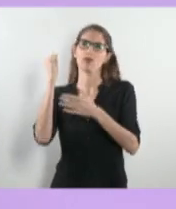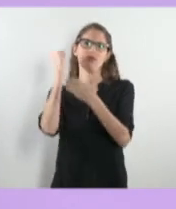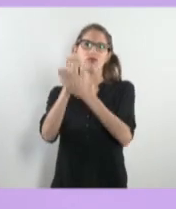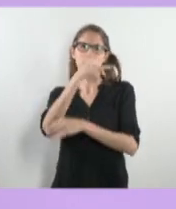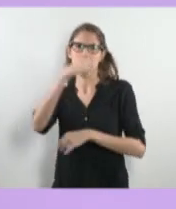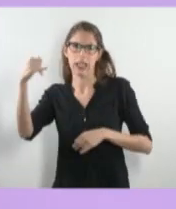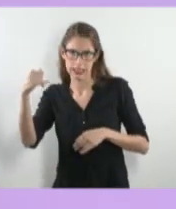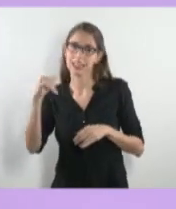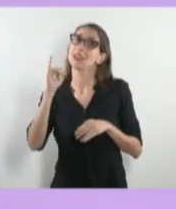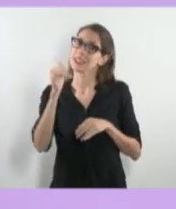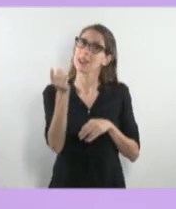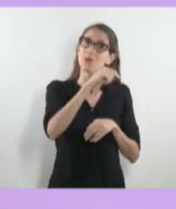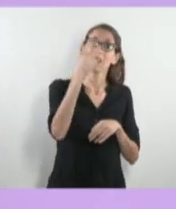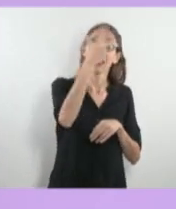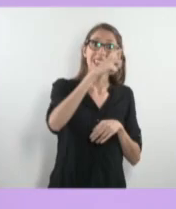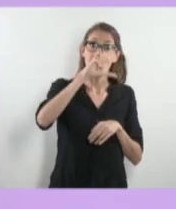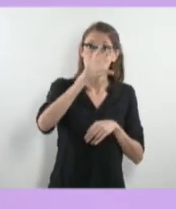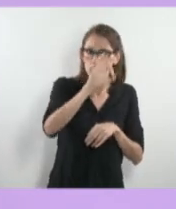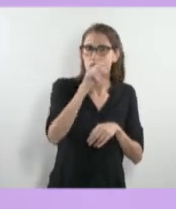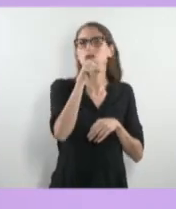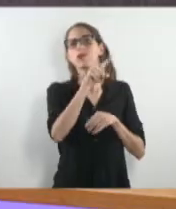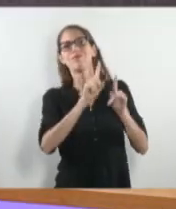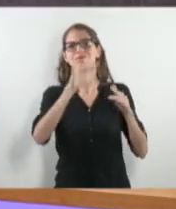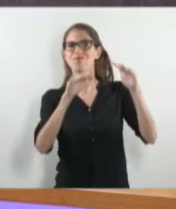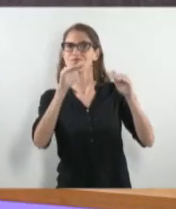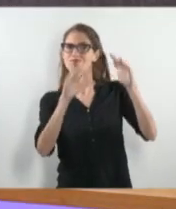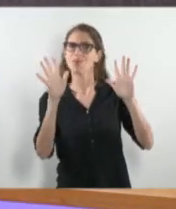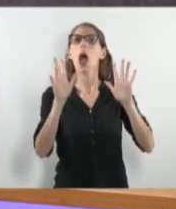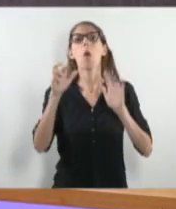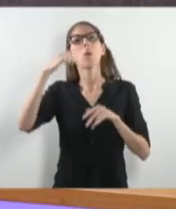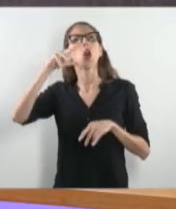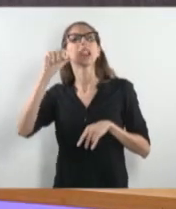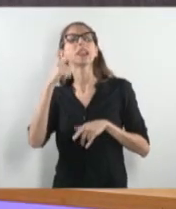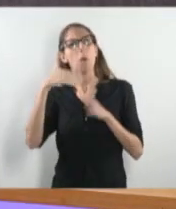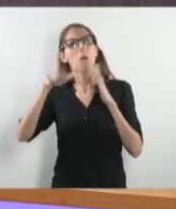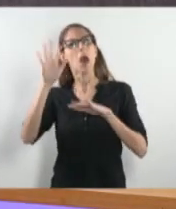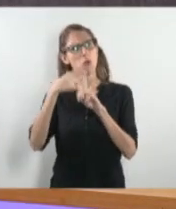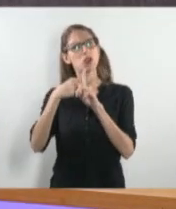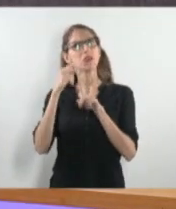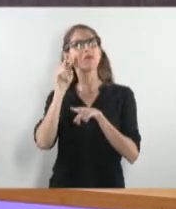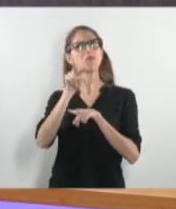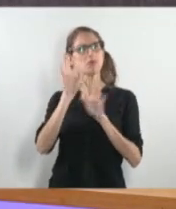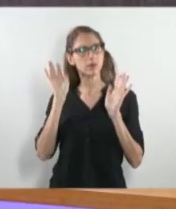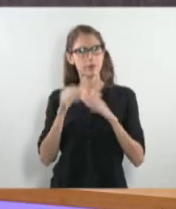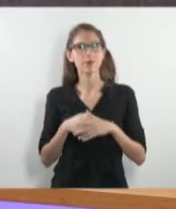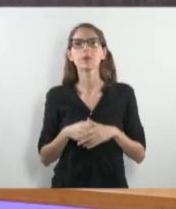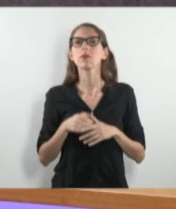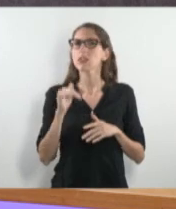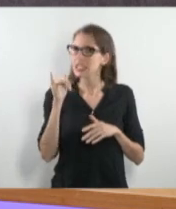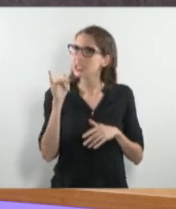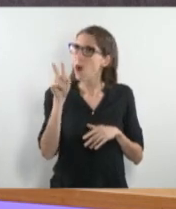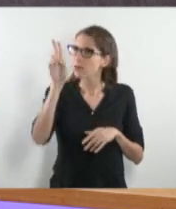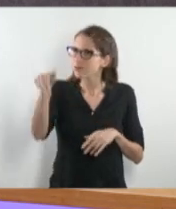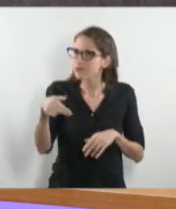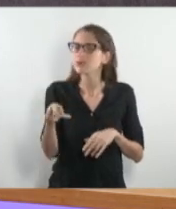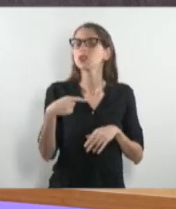de carbono pelean ahí, pero las proteínas en general no. Claro, no, es cierto, pero sí que últimamente yo también voy escuchando, o sea,